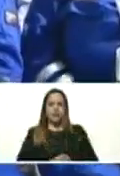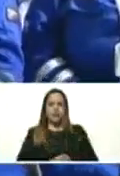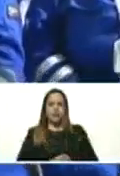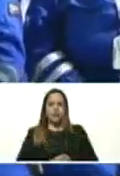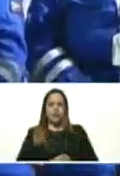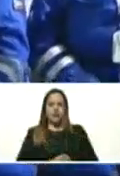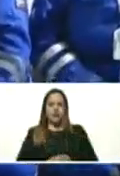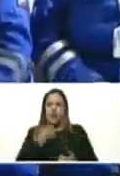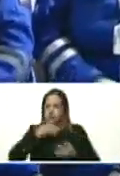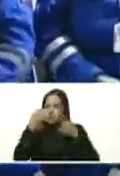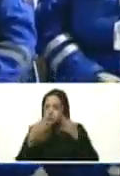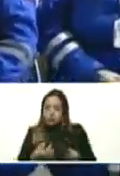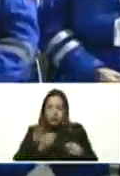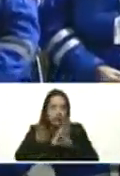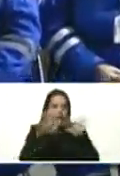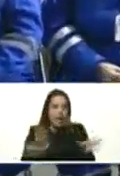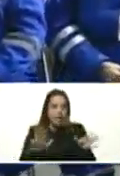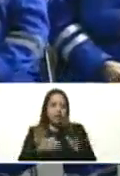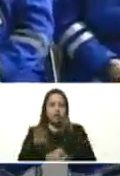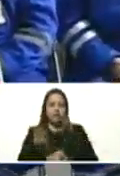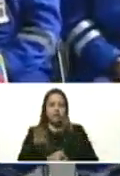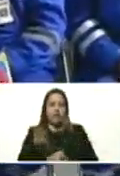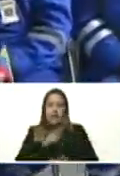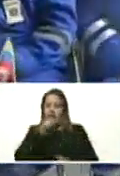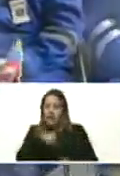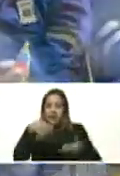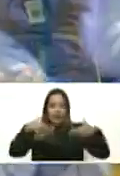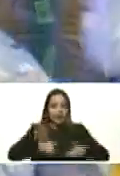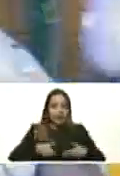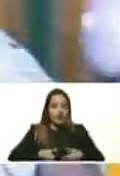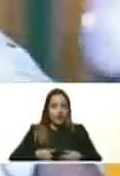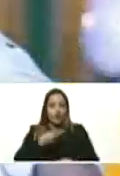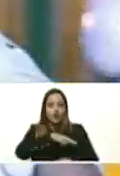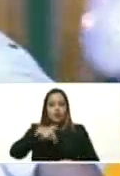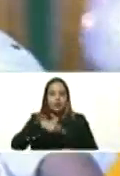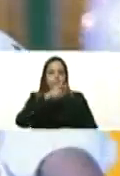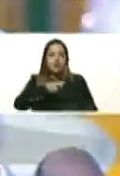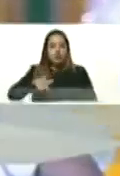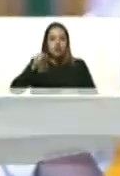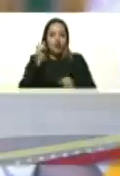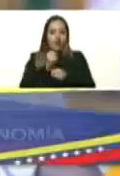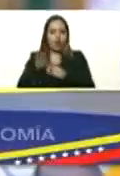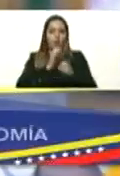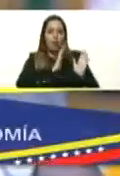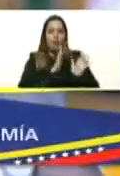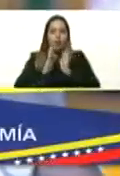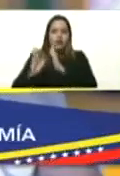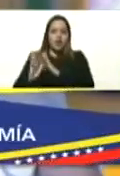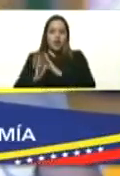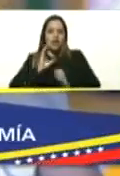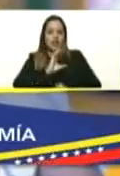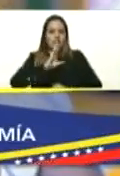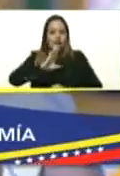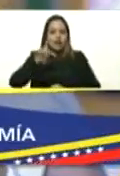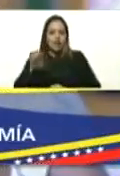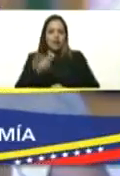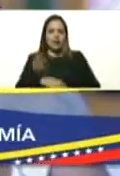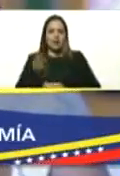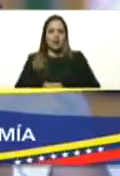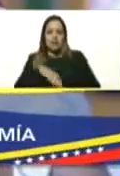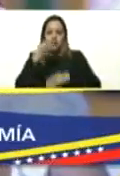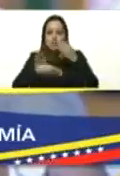inapelablemente, inequívocamente, es el esfuerzo de nuestra clase trabajadora organizada en los CPT que ha hecho